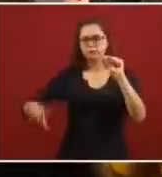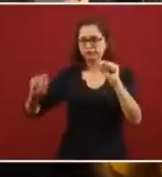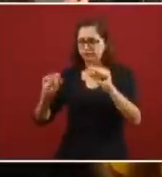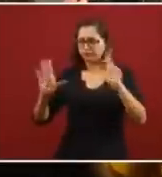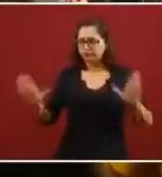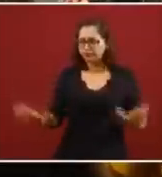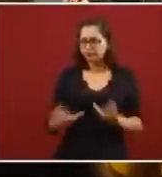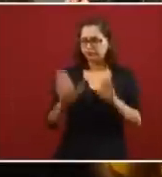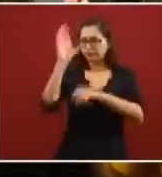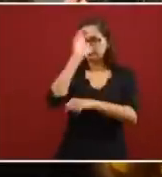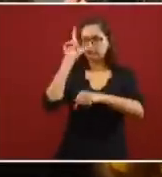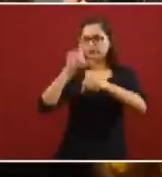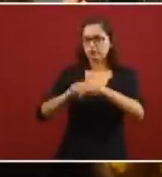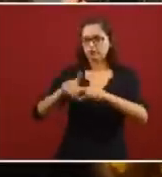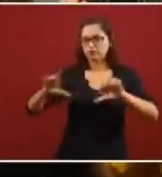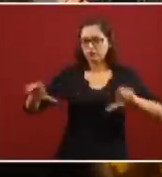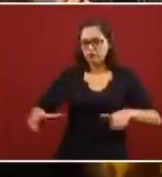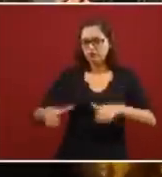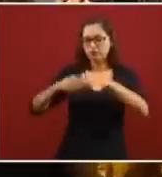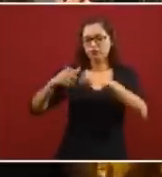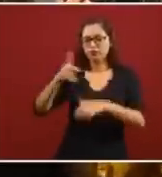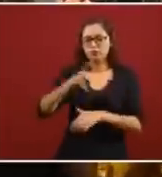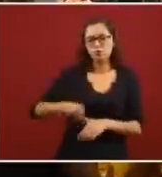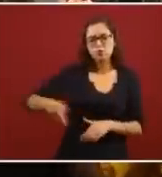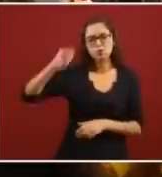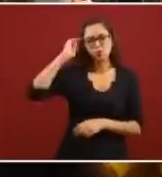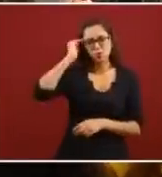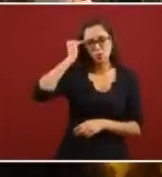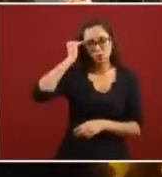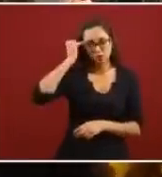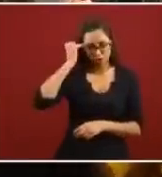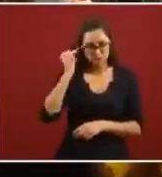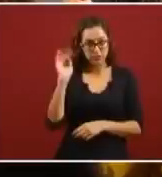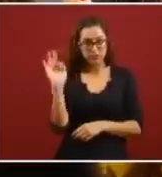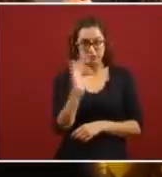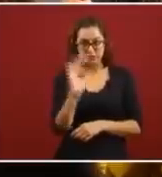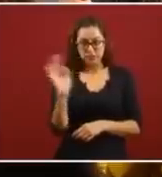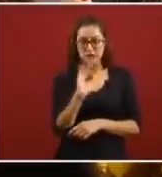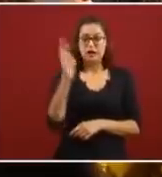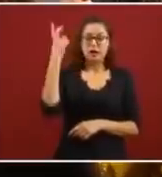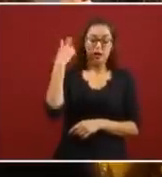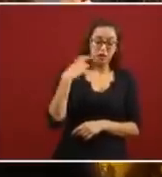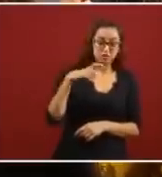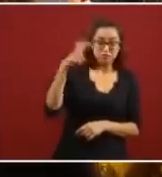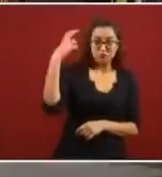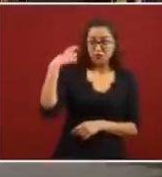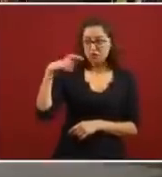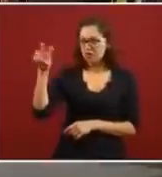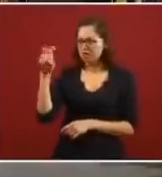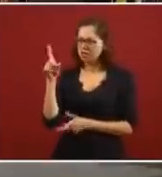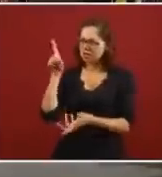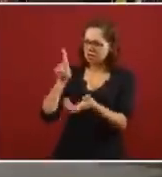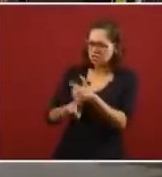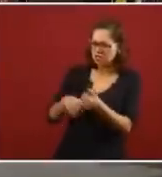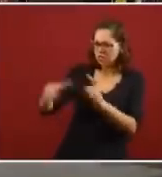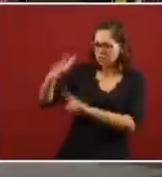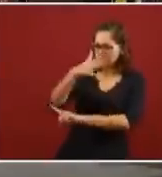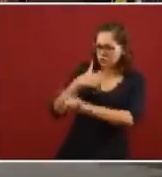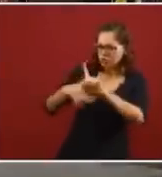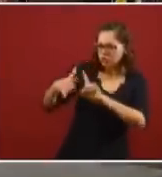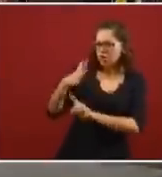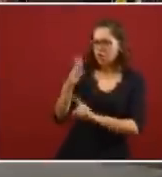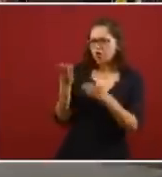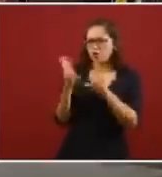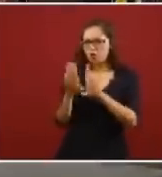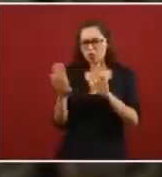de hoy se robó el corazón del presidente Andrés Manuel López Obrador. Y pues claro que se ha de